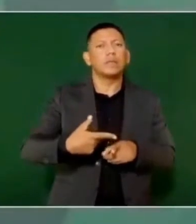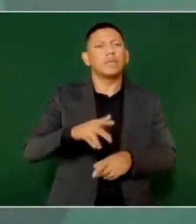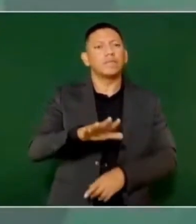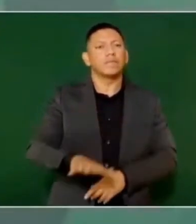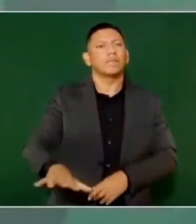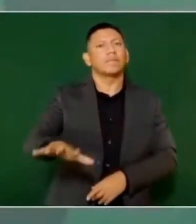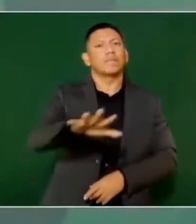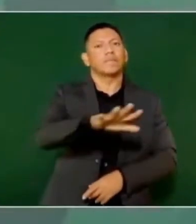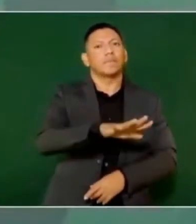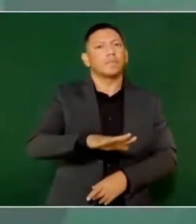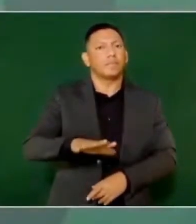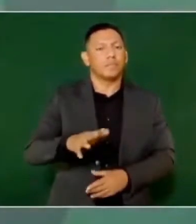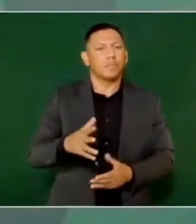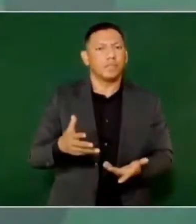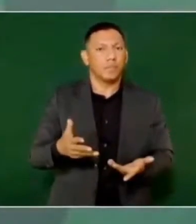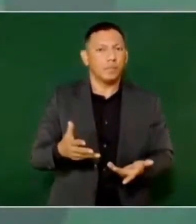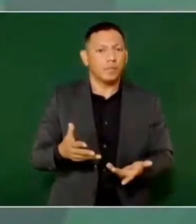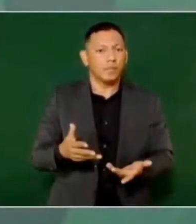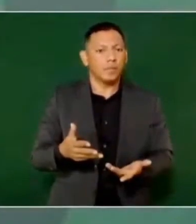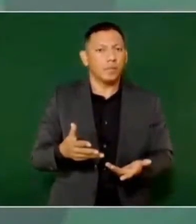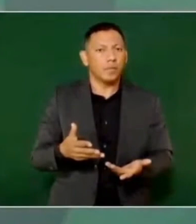No se llegó a demostrar